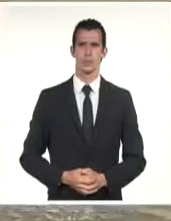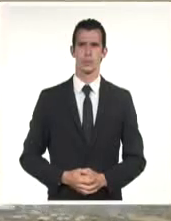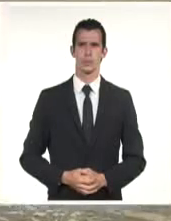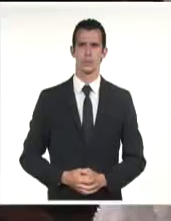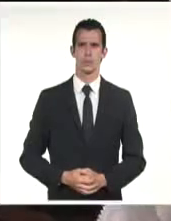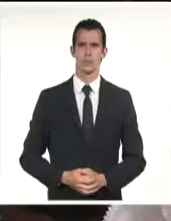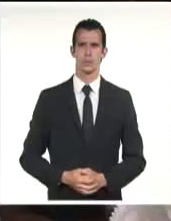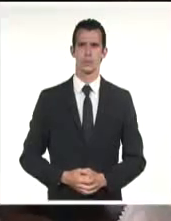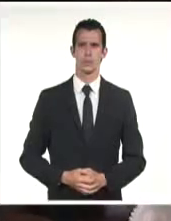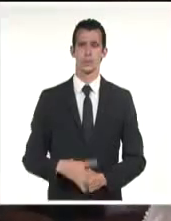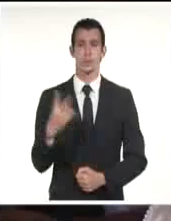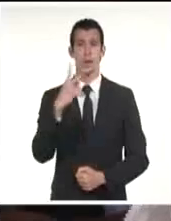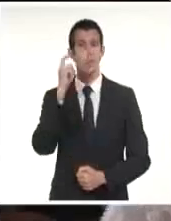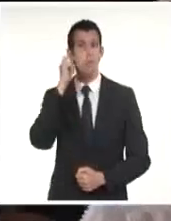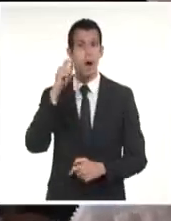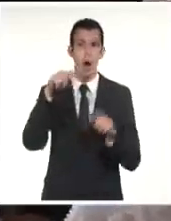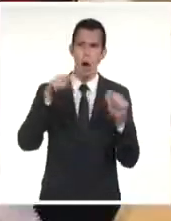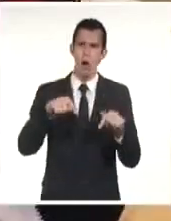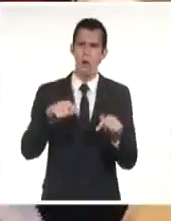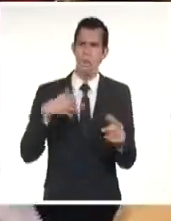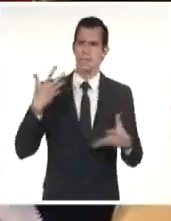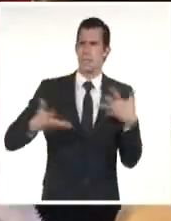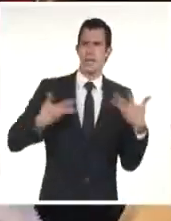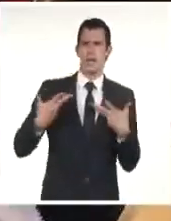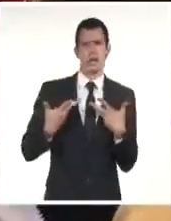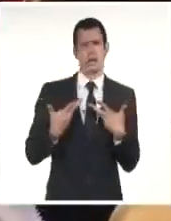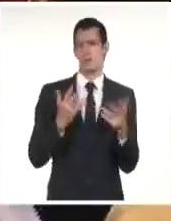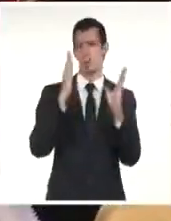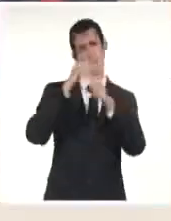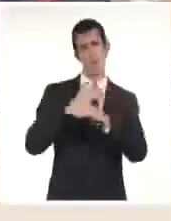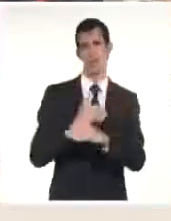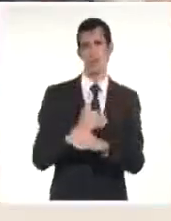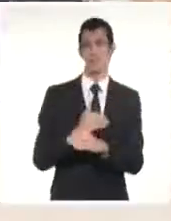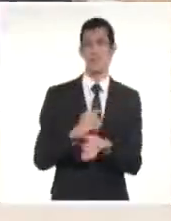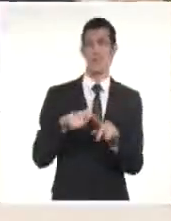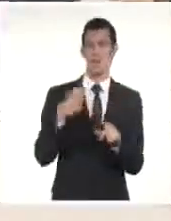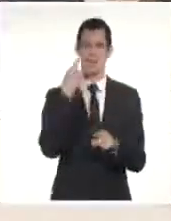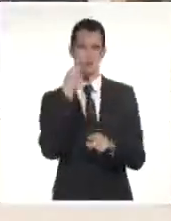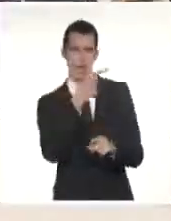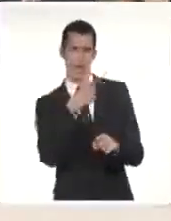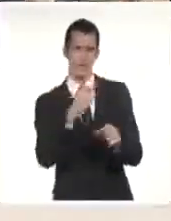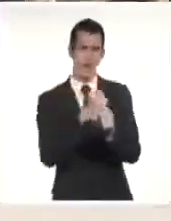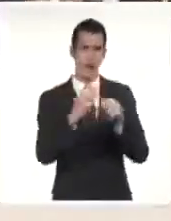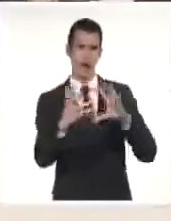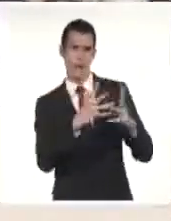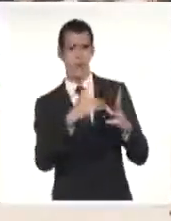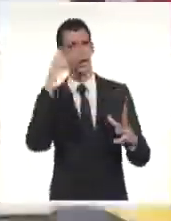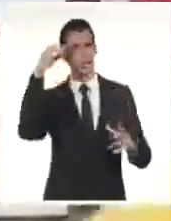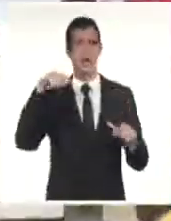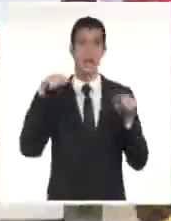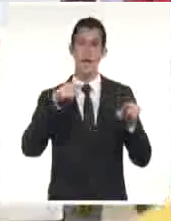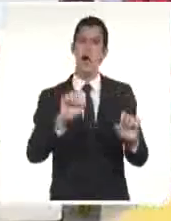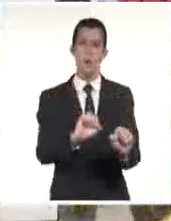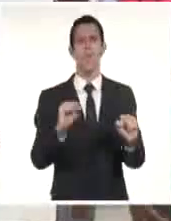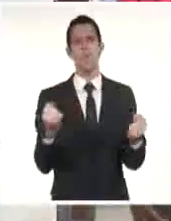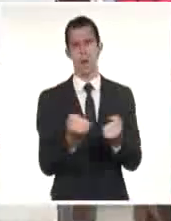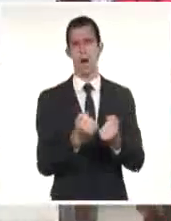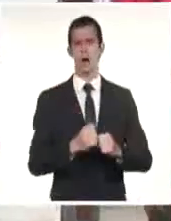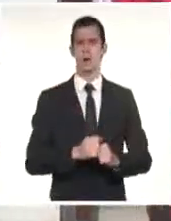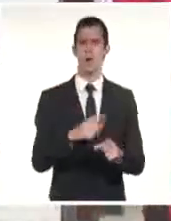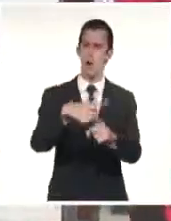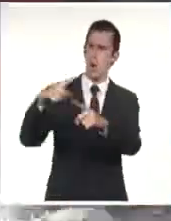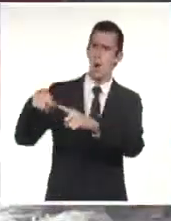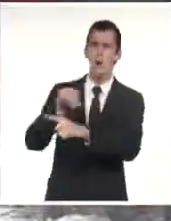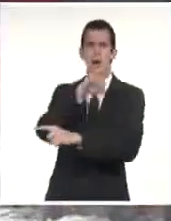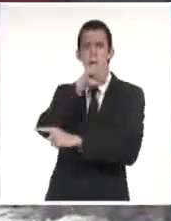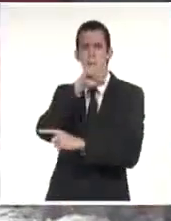Estas habaneras hoy no tienen nada que celebrar. Conocen la utilidad aquí de sus destrezas y saberes. Las necesitan esas otras madres que